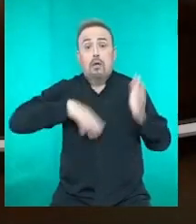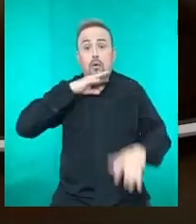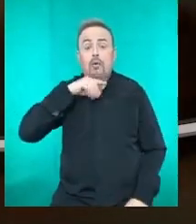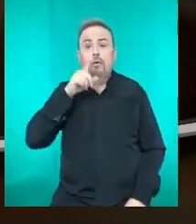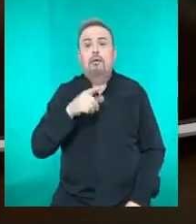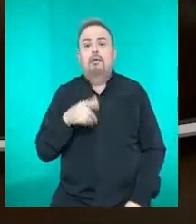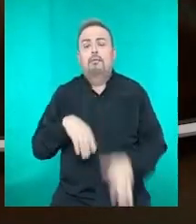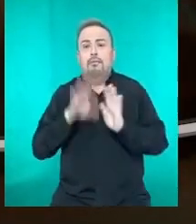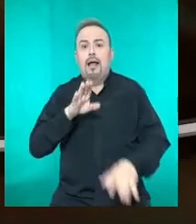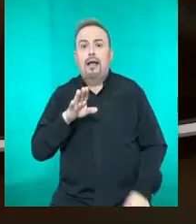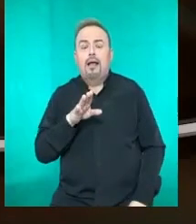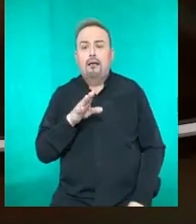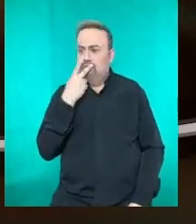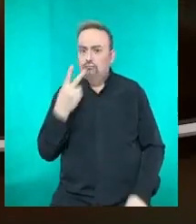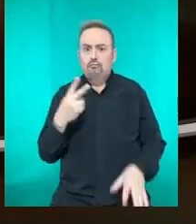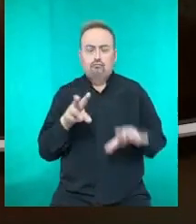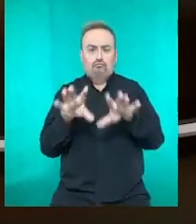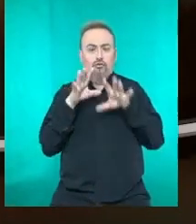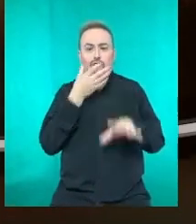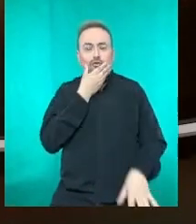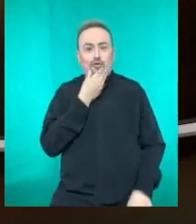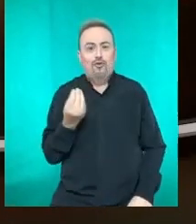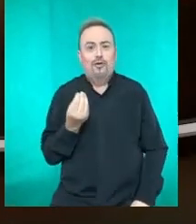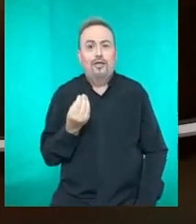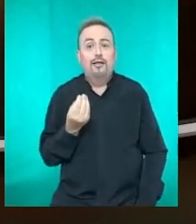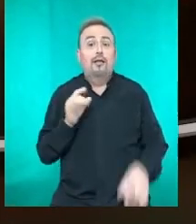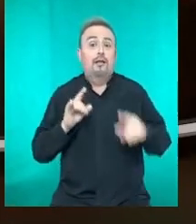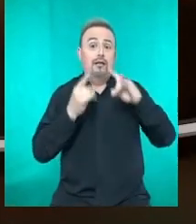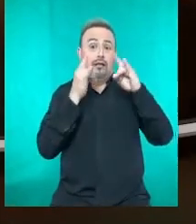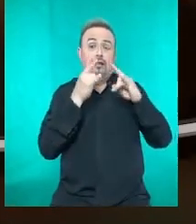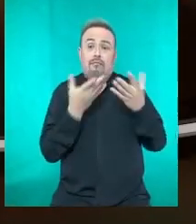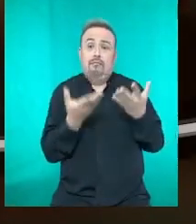más llamativo, más estético, más atractivo visualmente que la construcción tradicional.